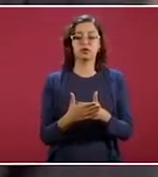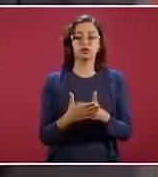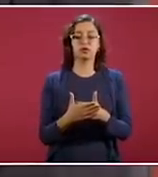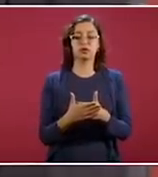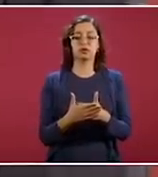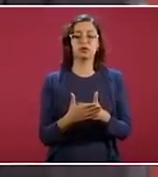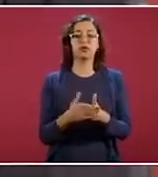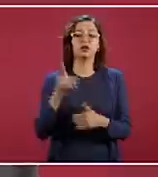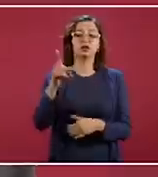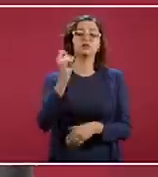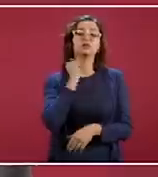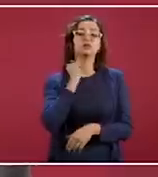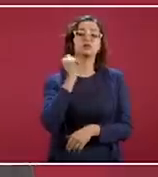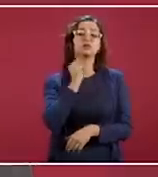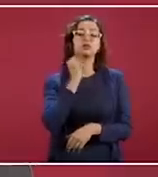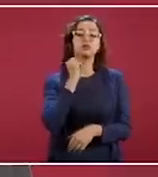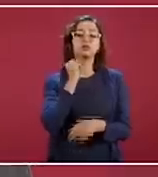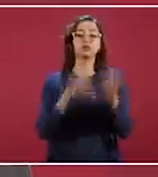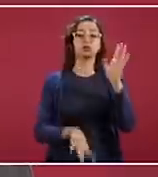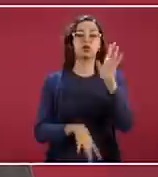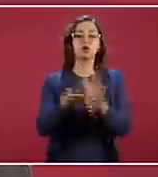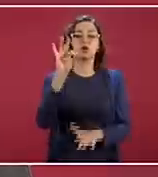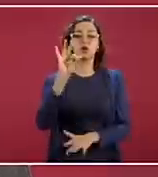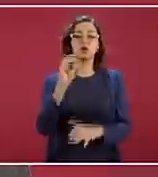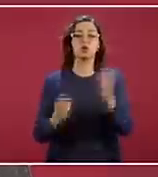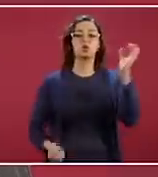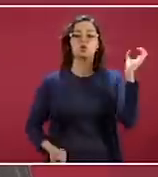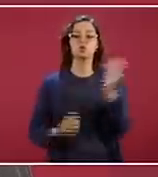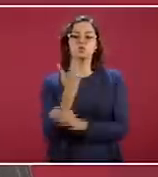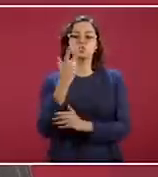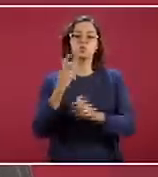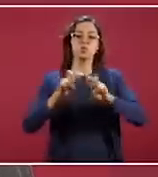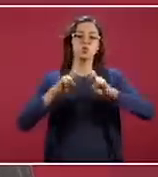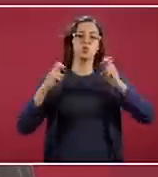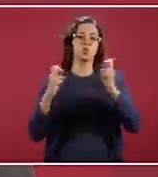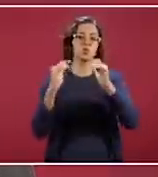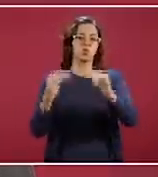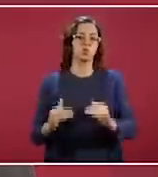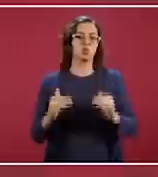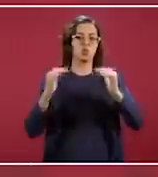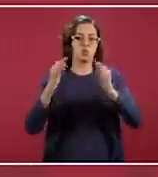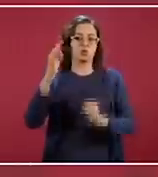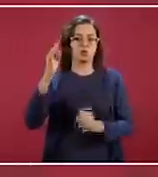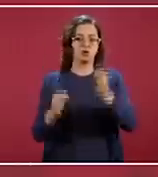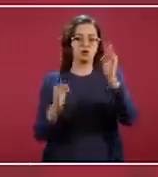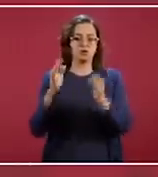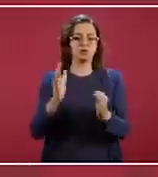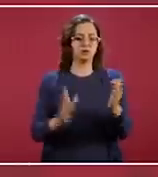que hace el Senado para el nuevo ministro de la Corte. Enviamos una terna,